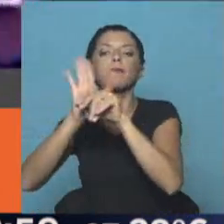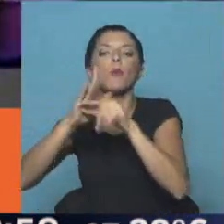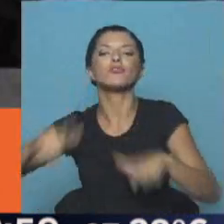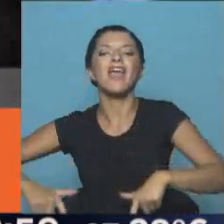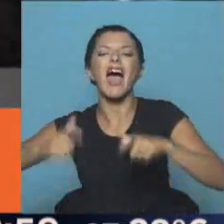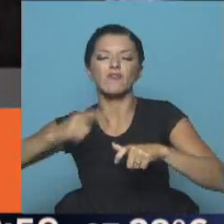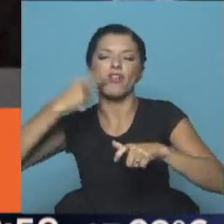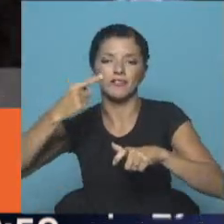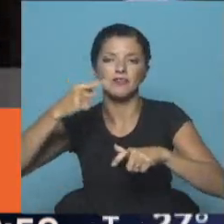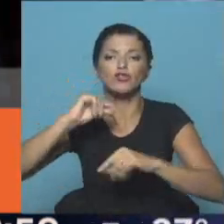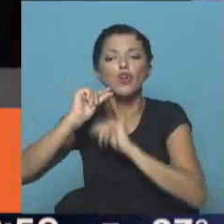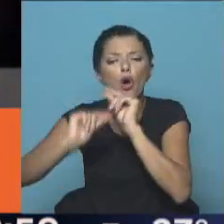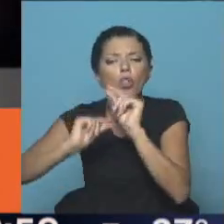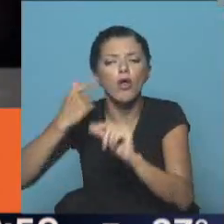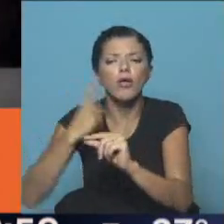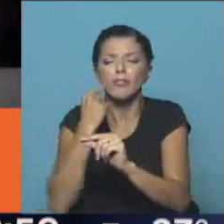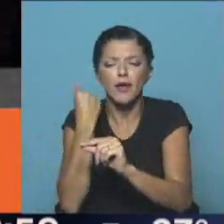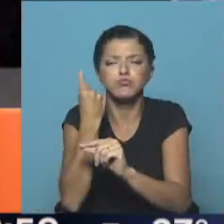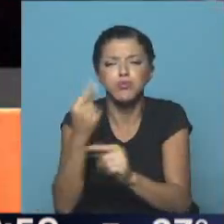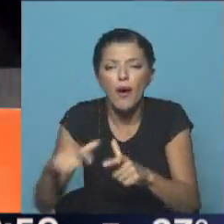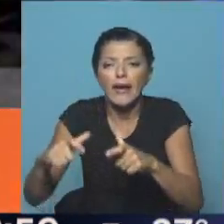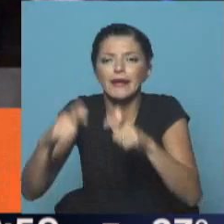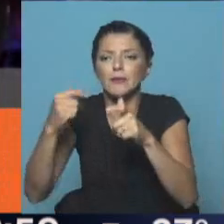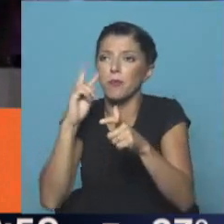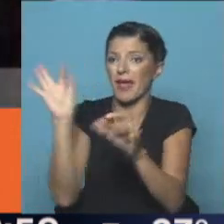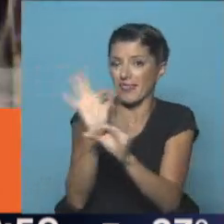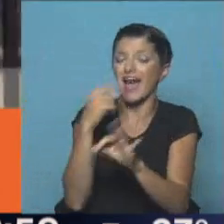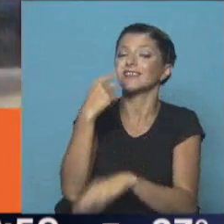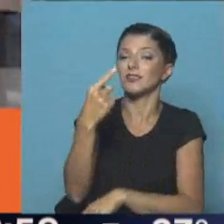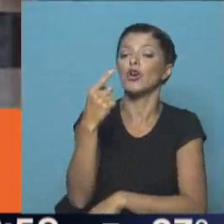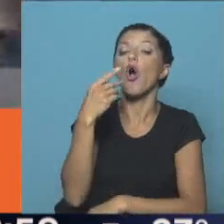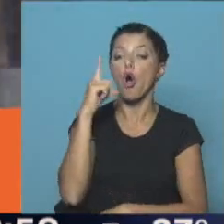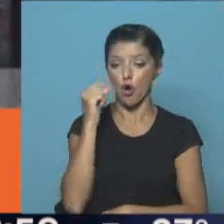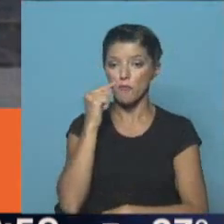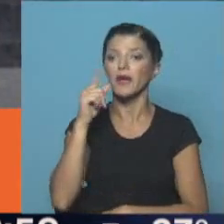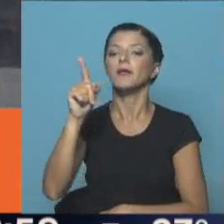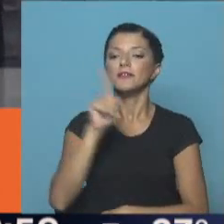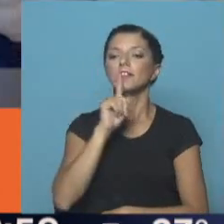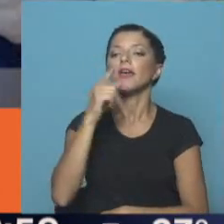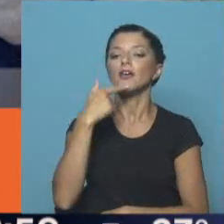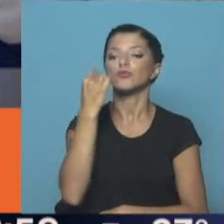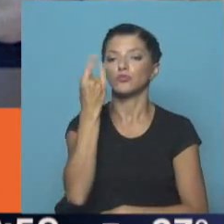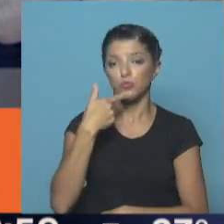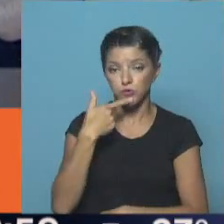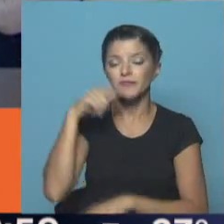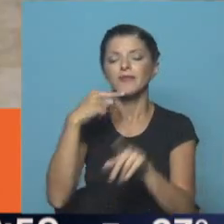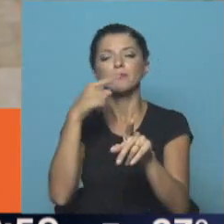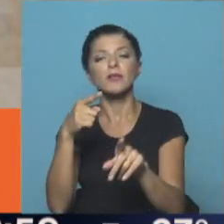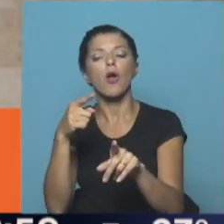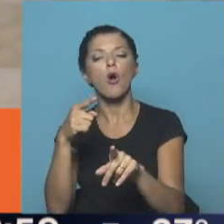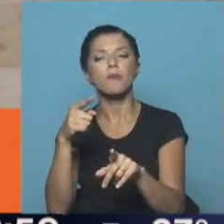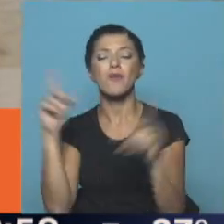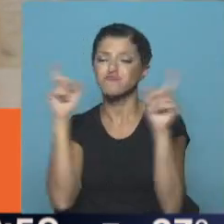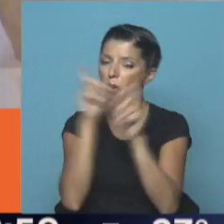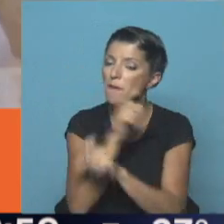crece cada día, pero no se ve, señaló Donald Tusk, presidente del Consejo Europeo, soslayando las